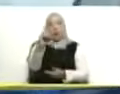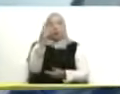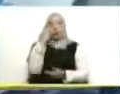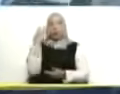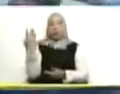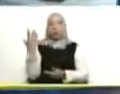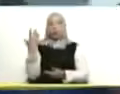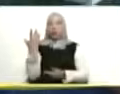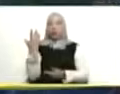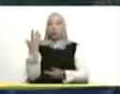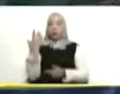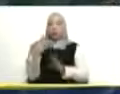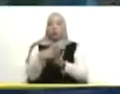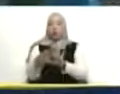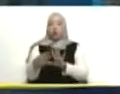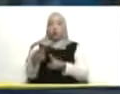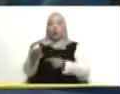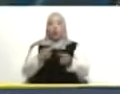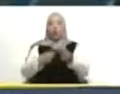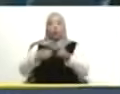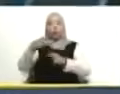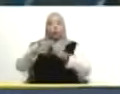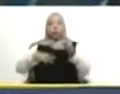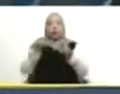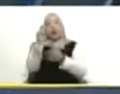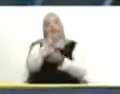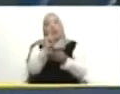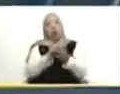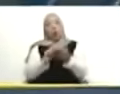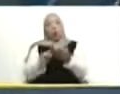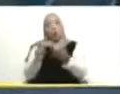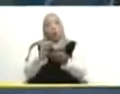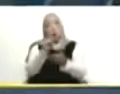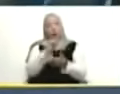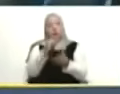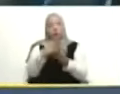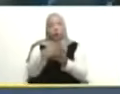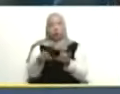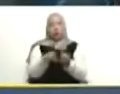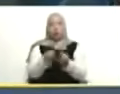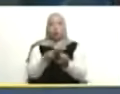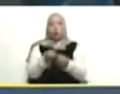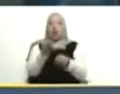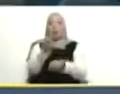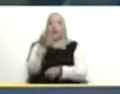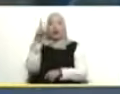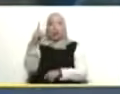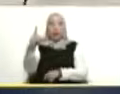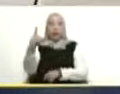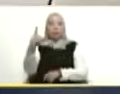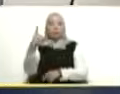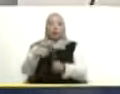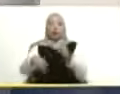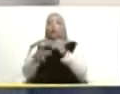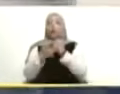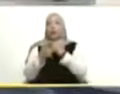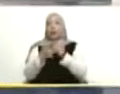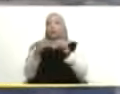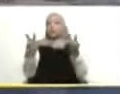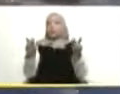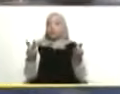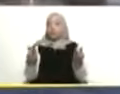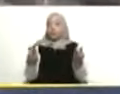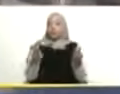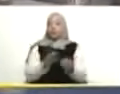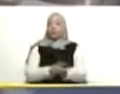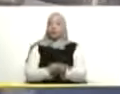es para construir, diseñar, adaptar piezas. Entramos en la fase 3D. Continuamos, José Félix. Cabalga, José Félix,